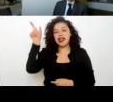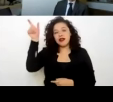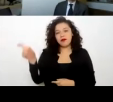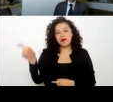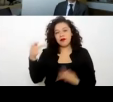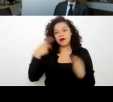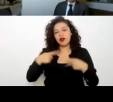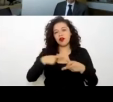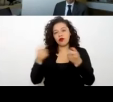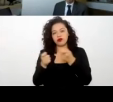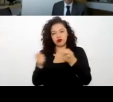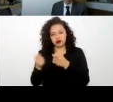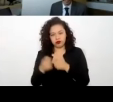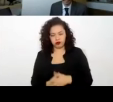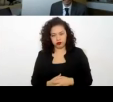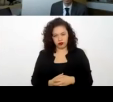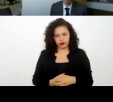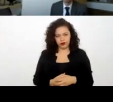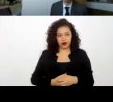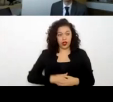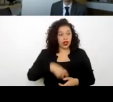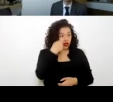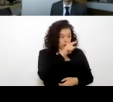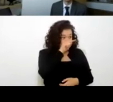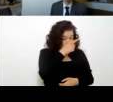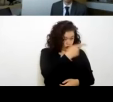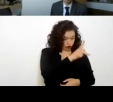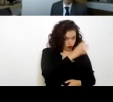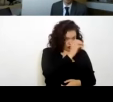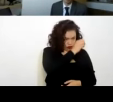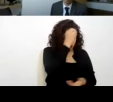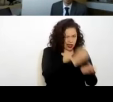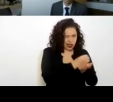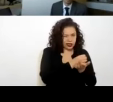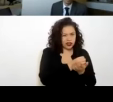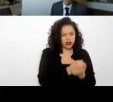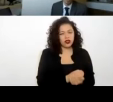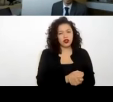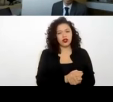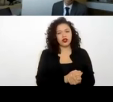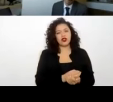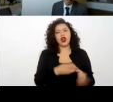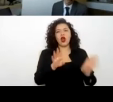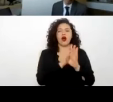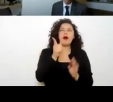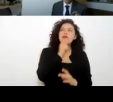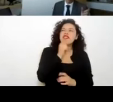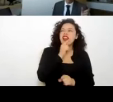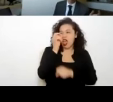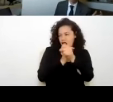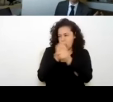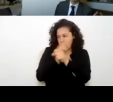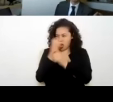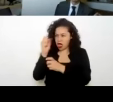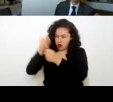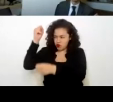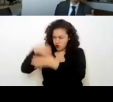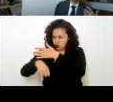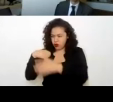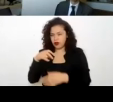La obligación de ustedes es, no es una obligación de ser un policía e investigar más sobre un beneficiario